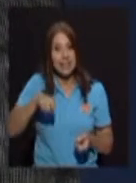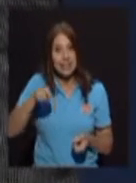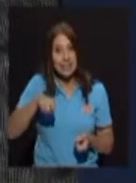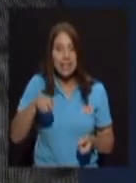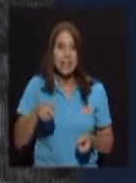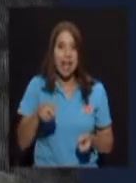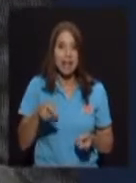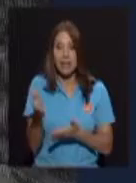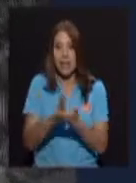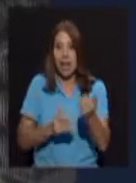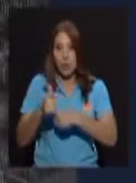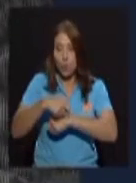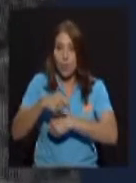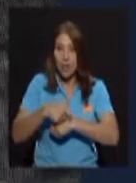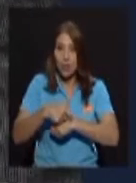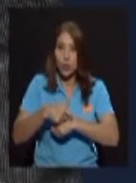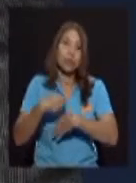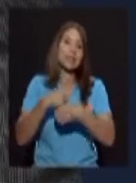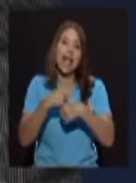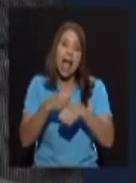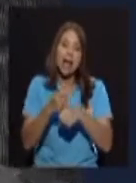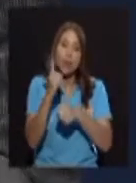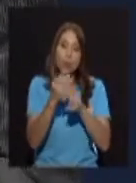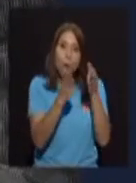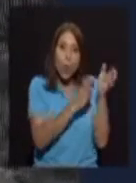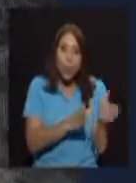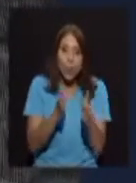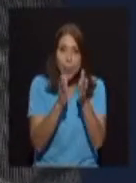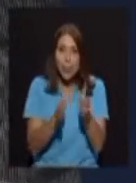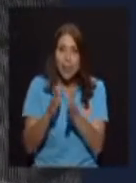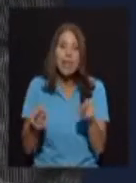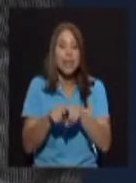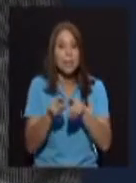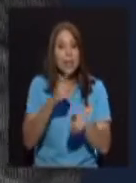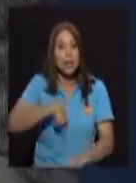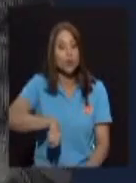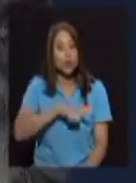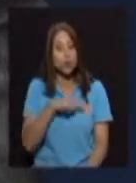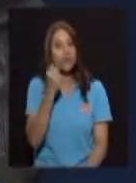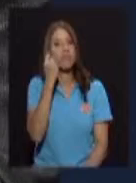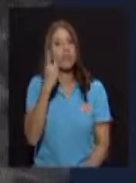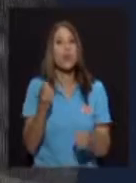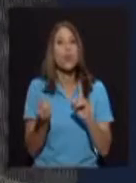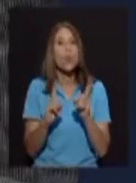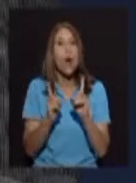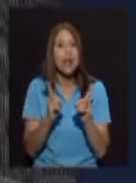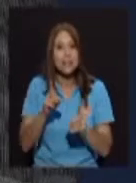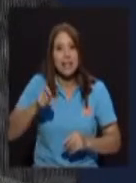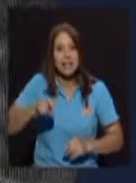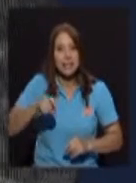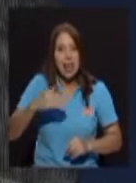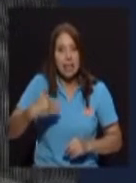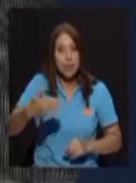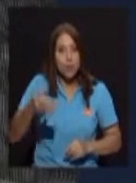necesitan que en algún momento haya cierto ordenamiento, ¿no? Y además que tengamos clara la película de cuáles van a ser exactamente las